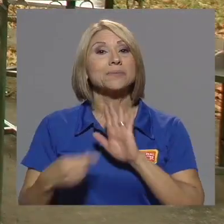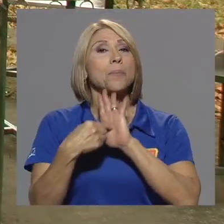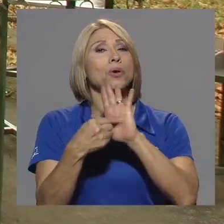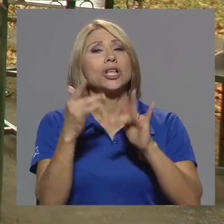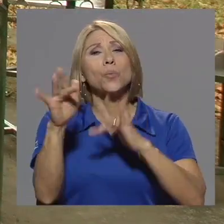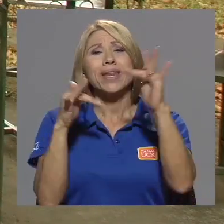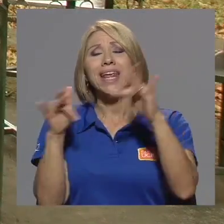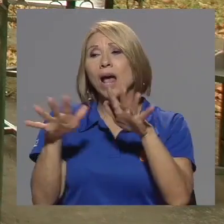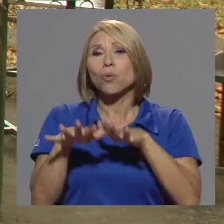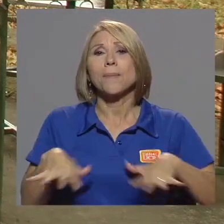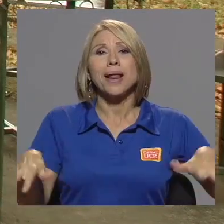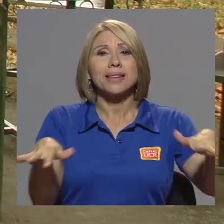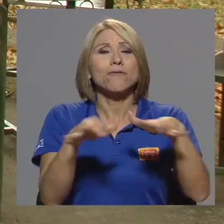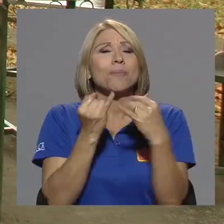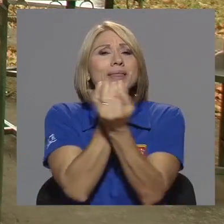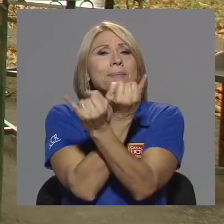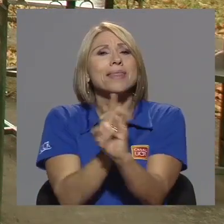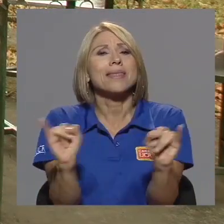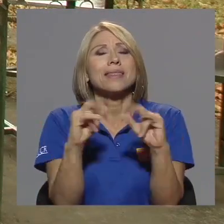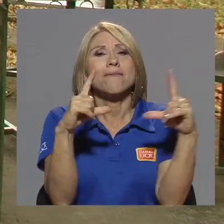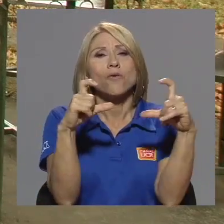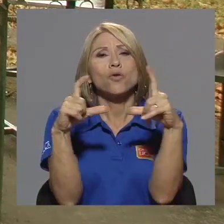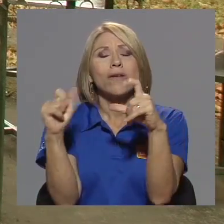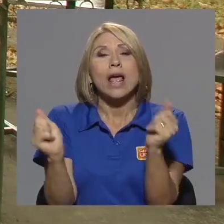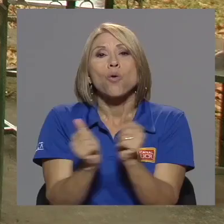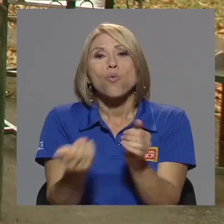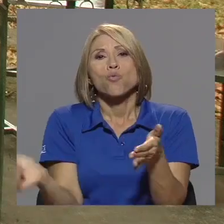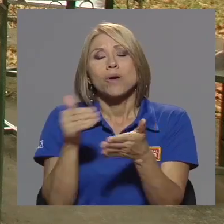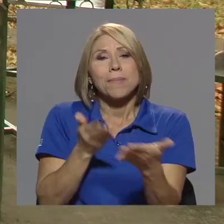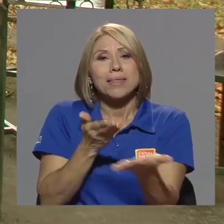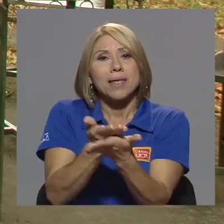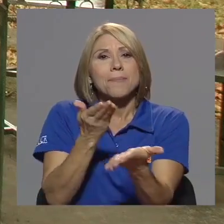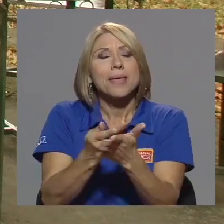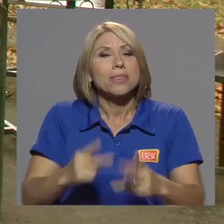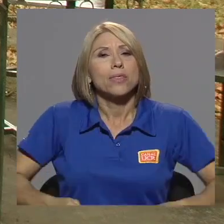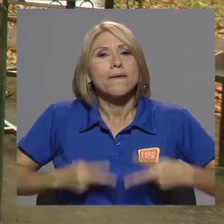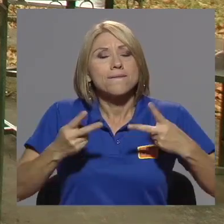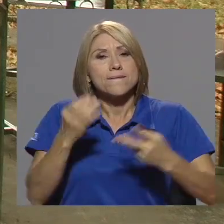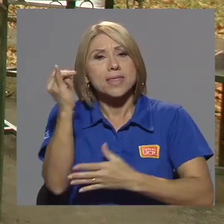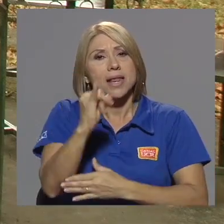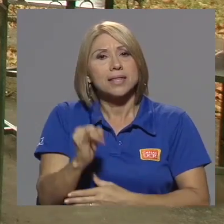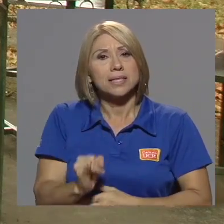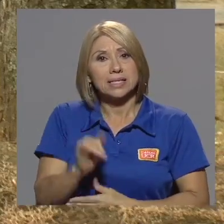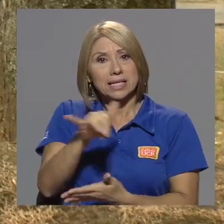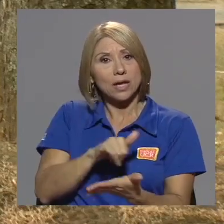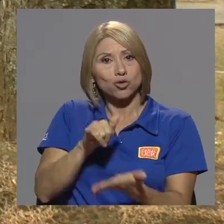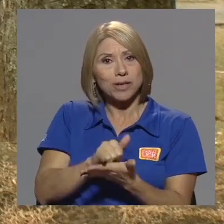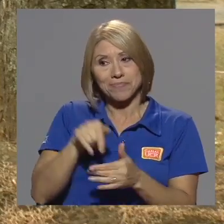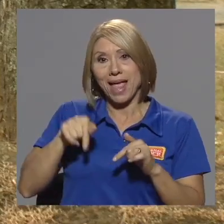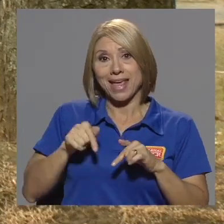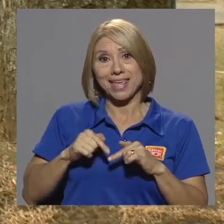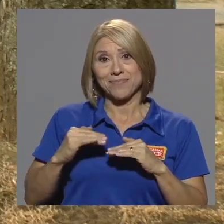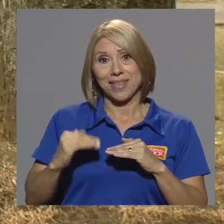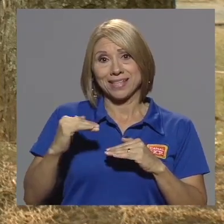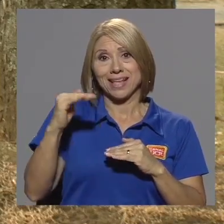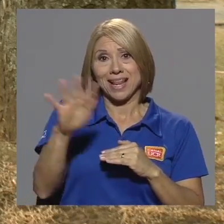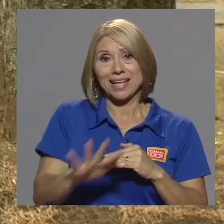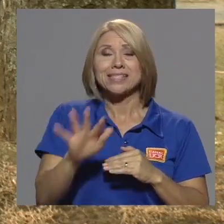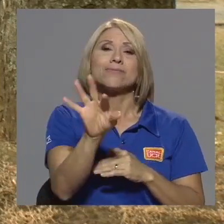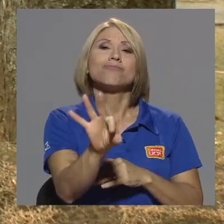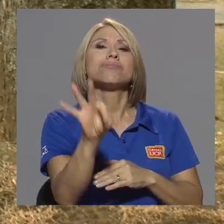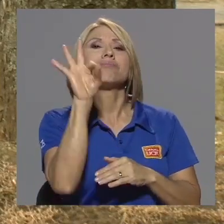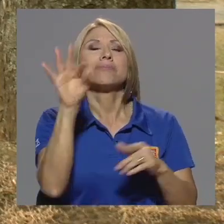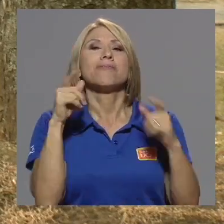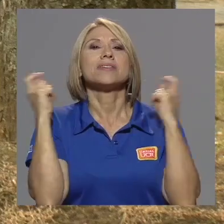Espacios Lumínica es una plataforma independiente de fotografía que nace bajo el replanteamiento constante de la vida artística en San José. Y desde Escala de Grises